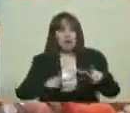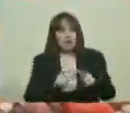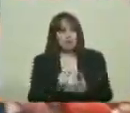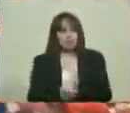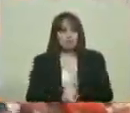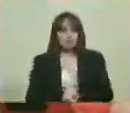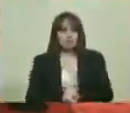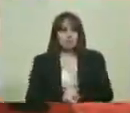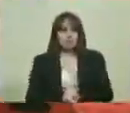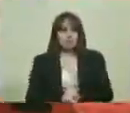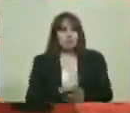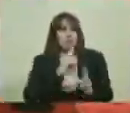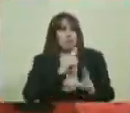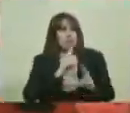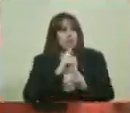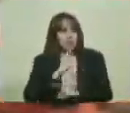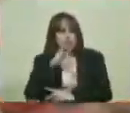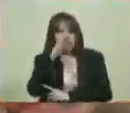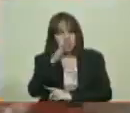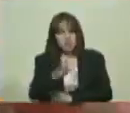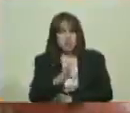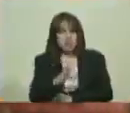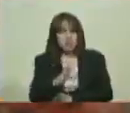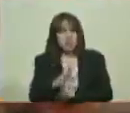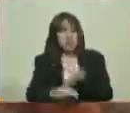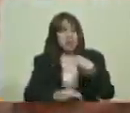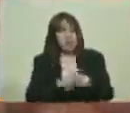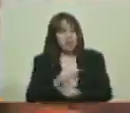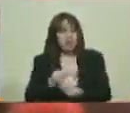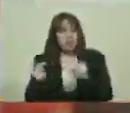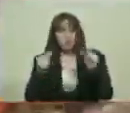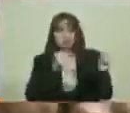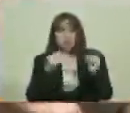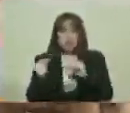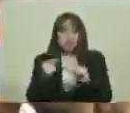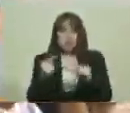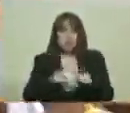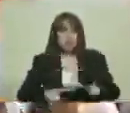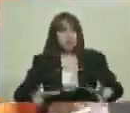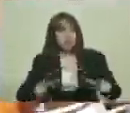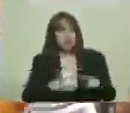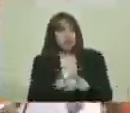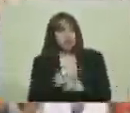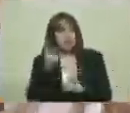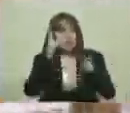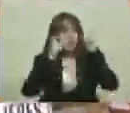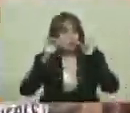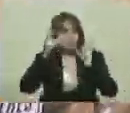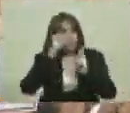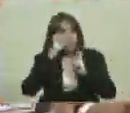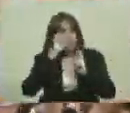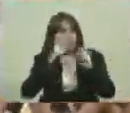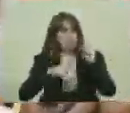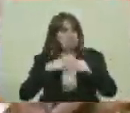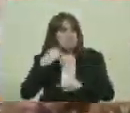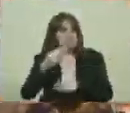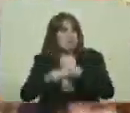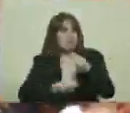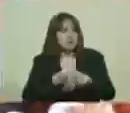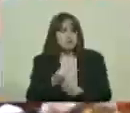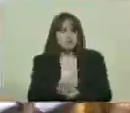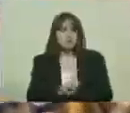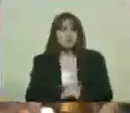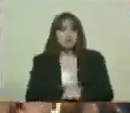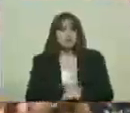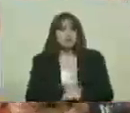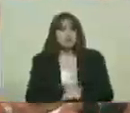las respuestas directas, la acción y el diálogo a la región, escuchar al pueblo y actuar. En